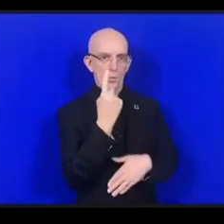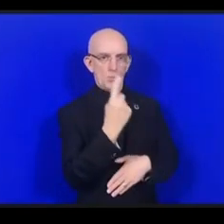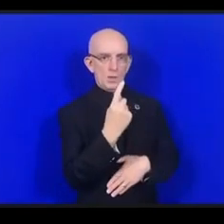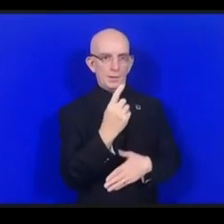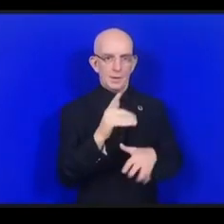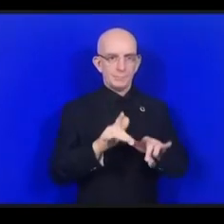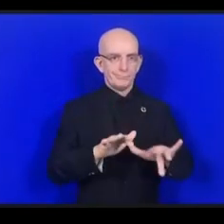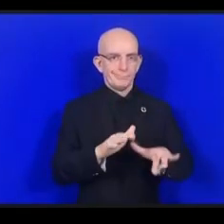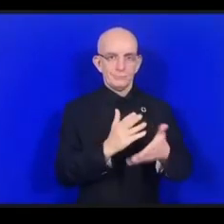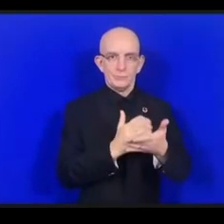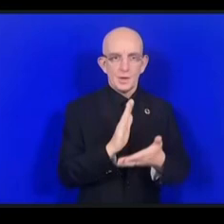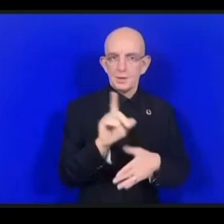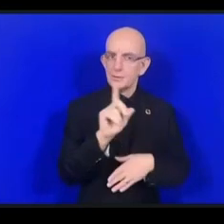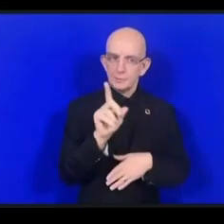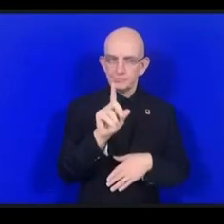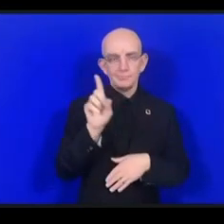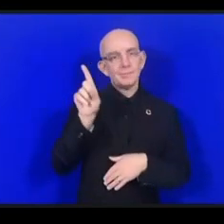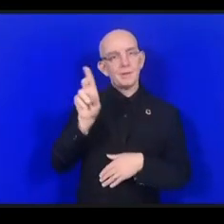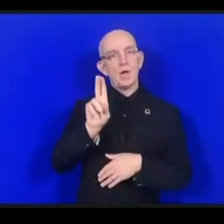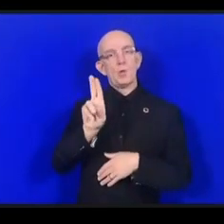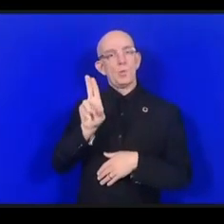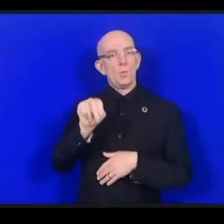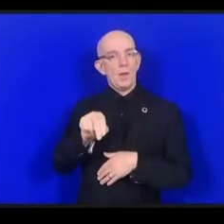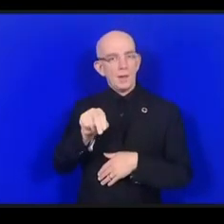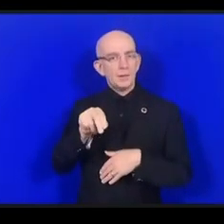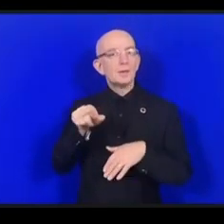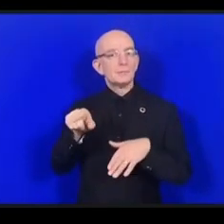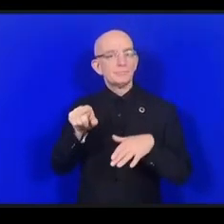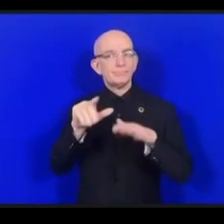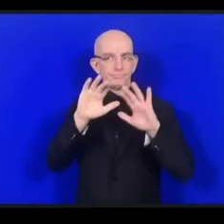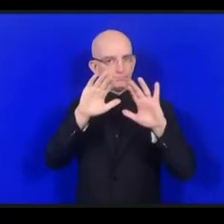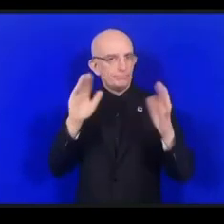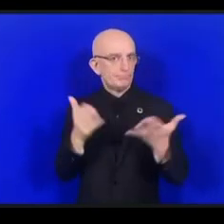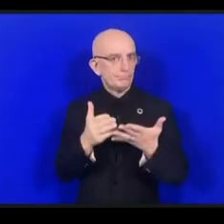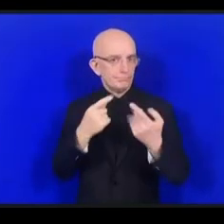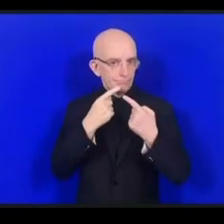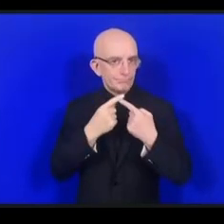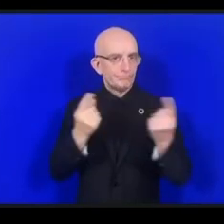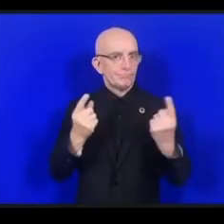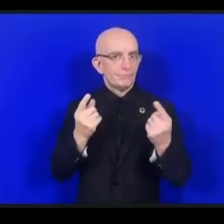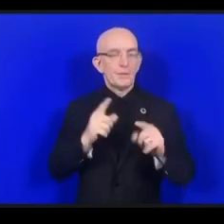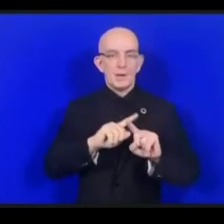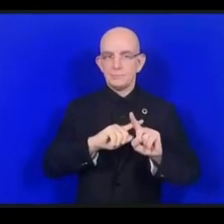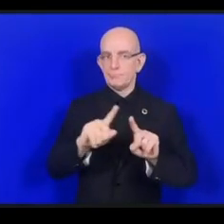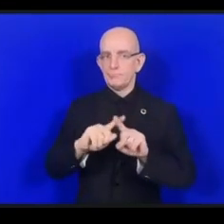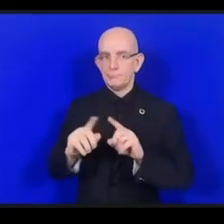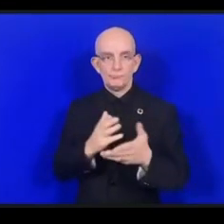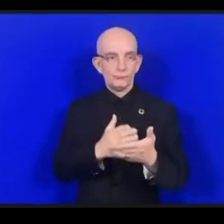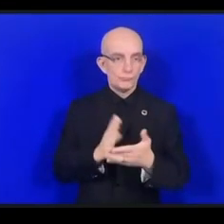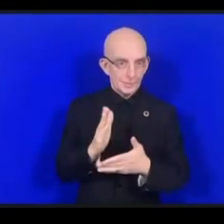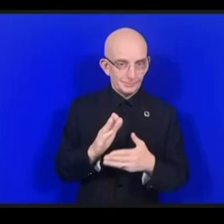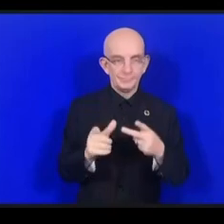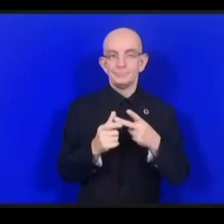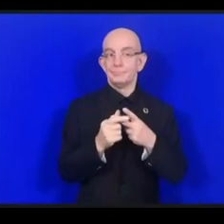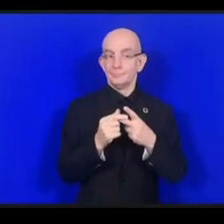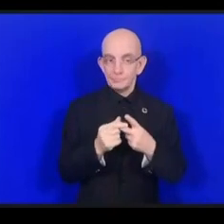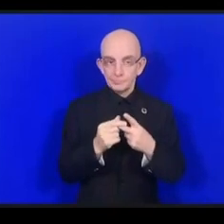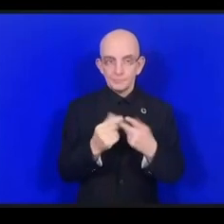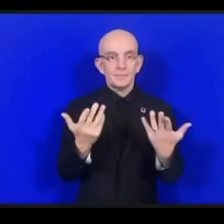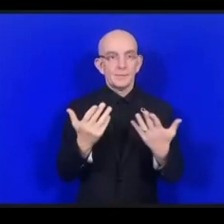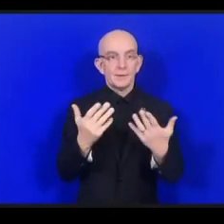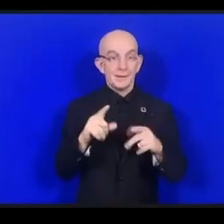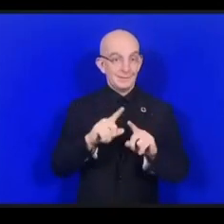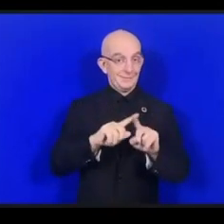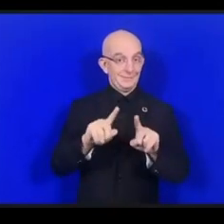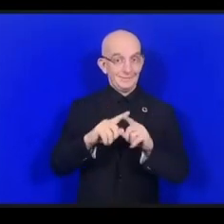eh todas las coaliciones dinámicas luchan para lograr los ods y acelerar el proceso que es